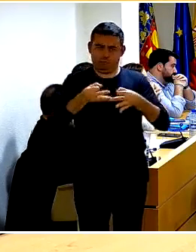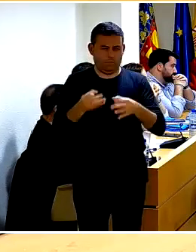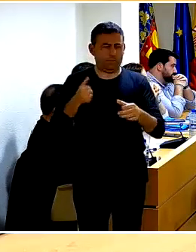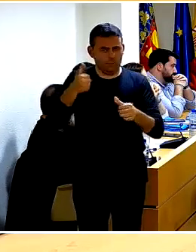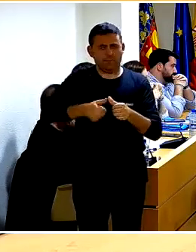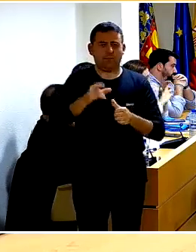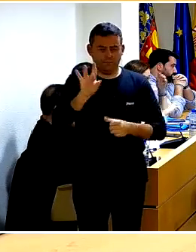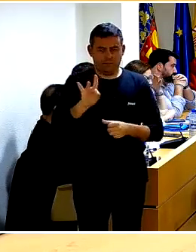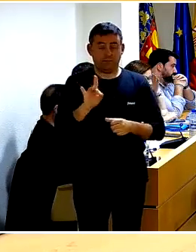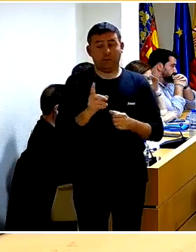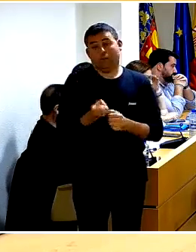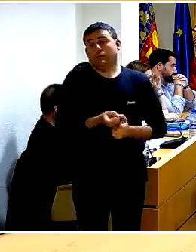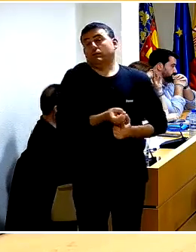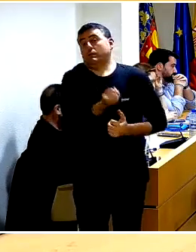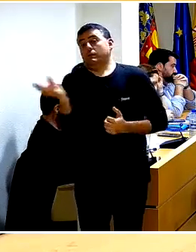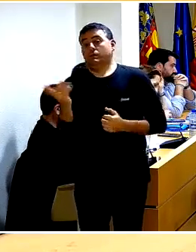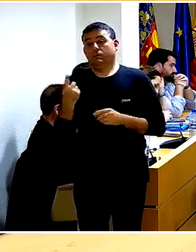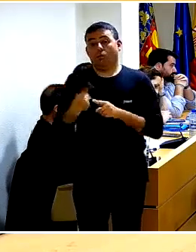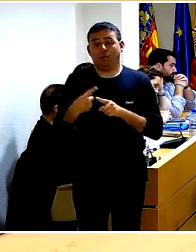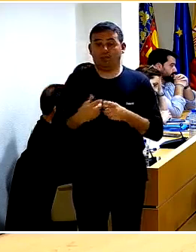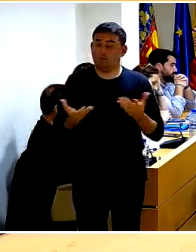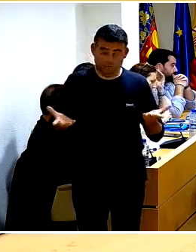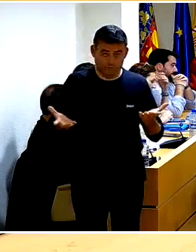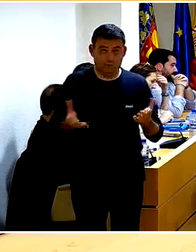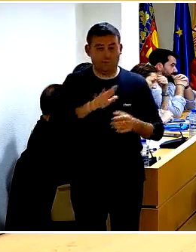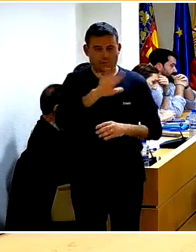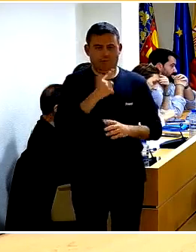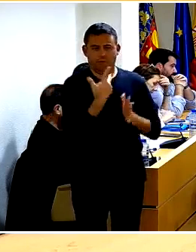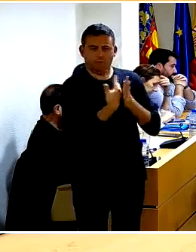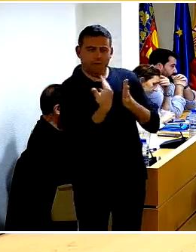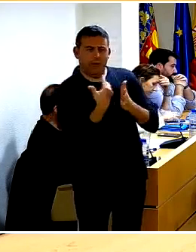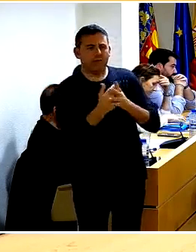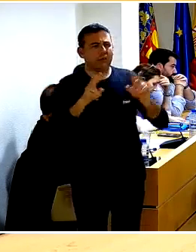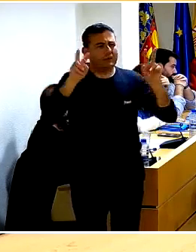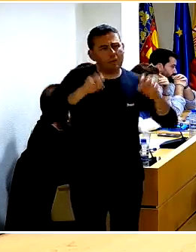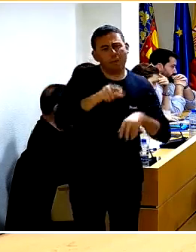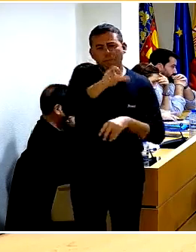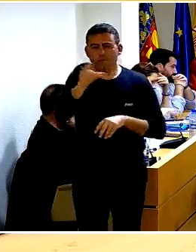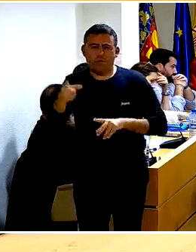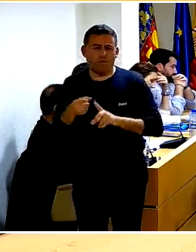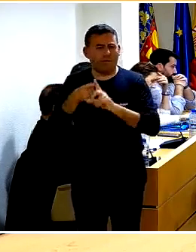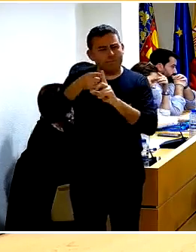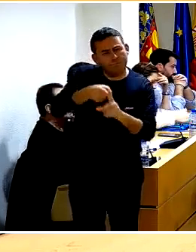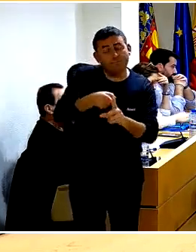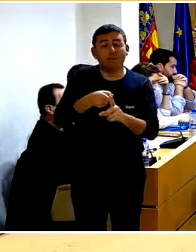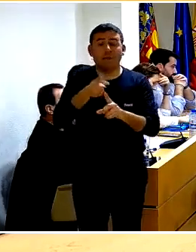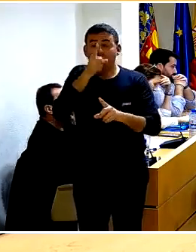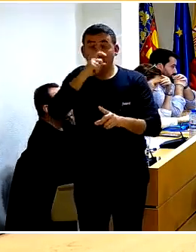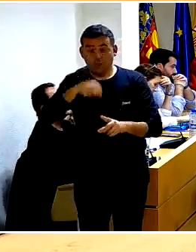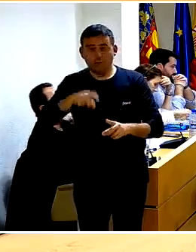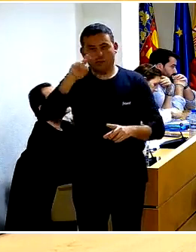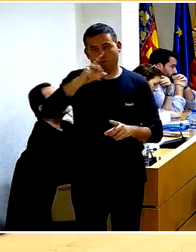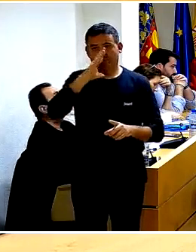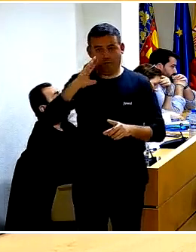un panorama absolutamente idílico, que se ha trabajado para las personas, se entiende que no solo este año, sino los 5 años que ustedes han pasado